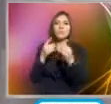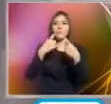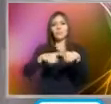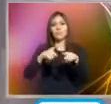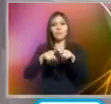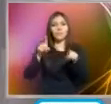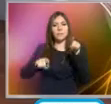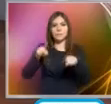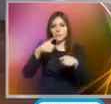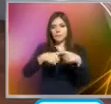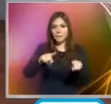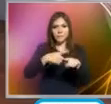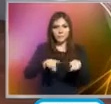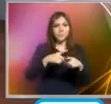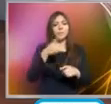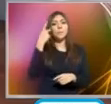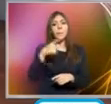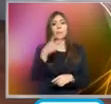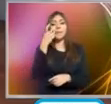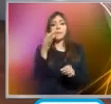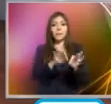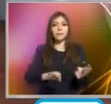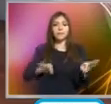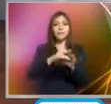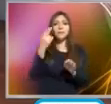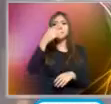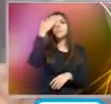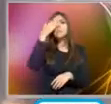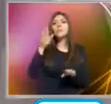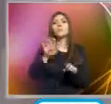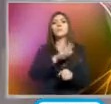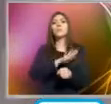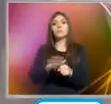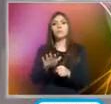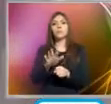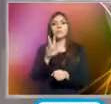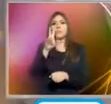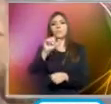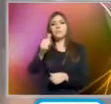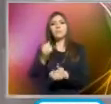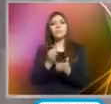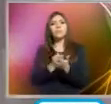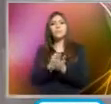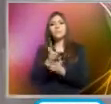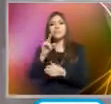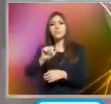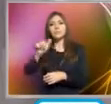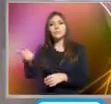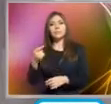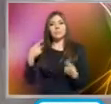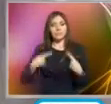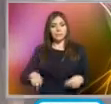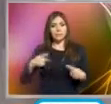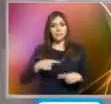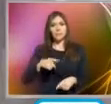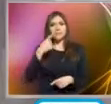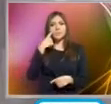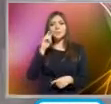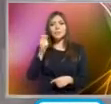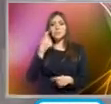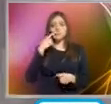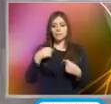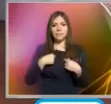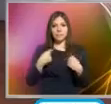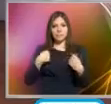Entonces, en realidad, un punto importante para que sepamos qué es la infidelidad es qué es para mí y qué es para ti mi pareja, para que tú y yo